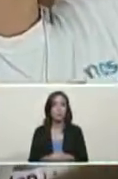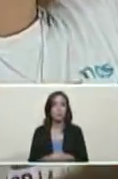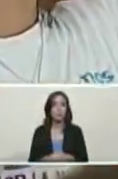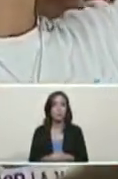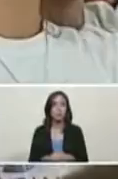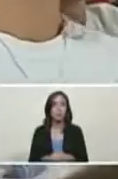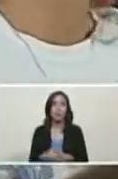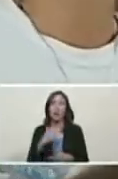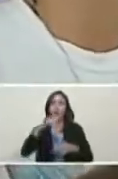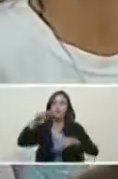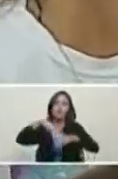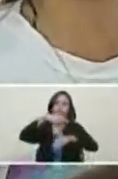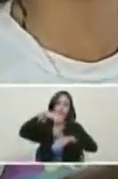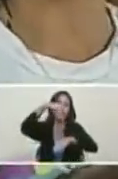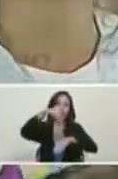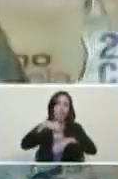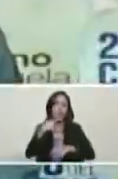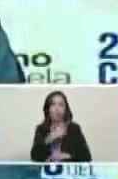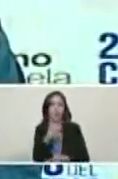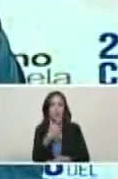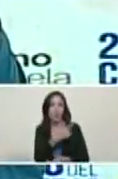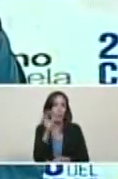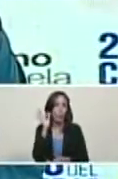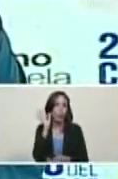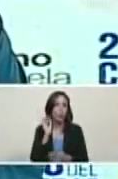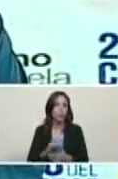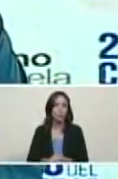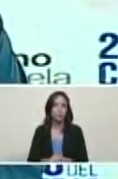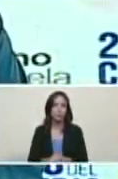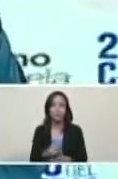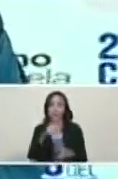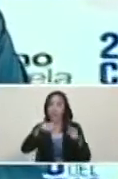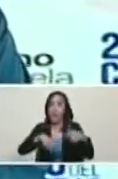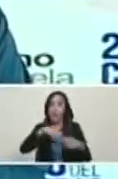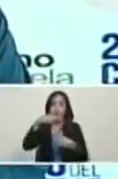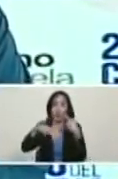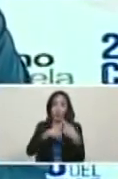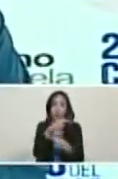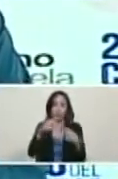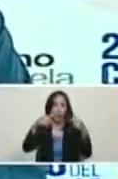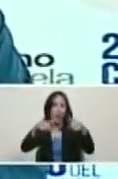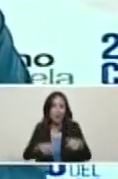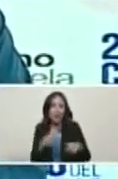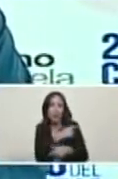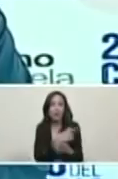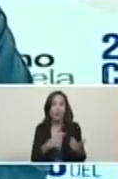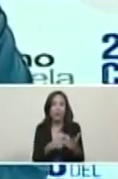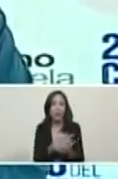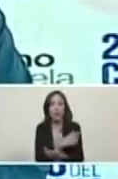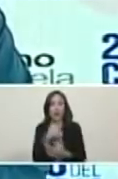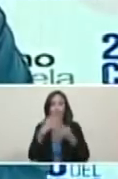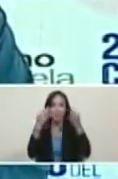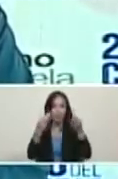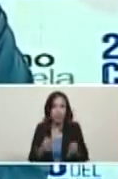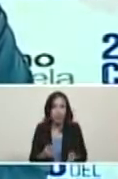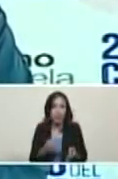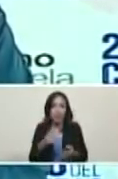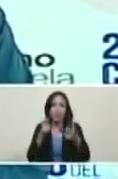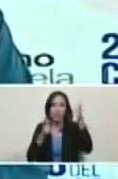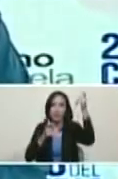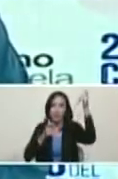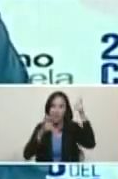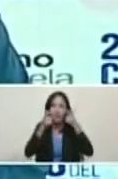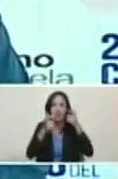El himno de estas mujeres, la revolución bolivariana se ha declarado y es una